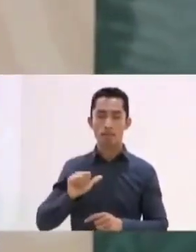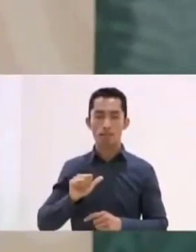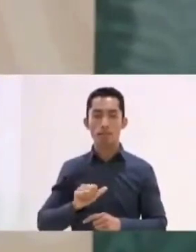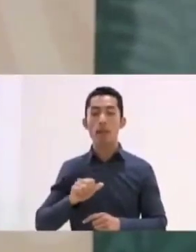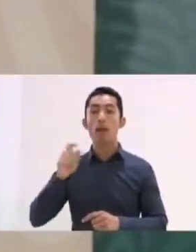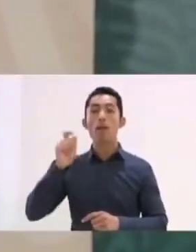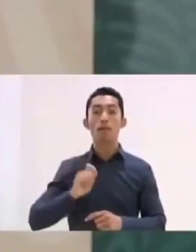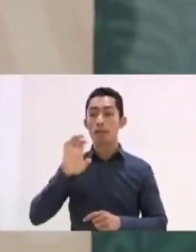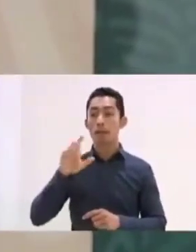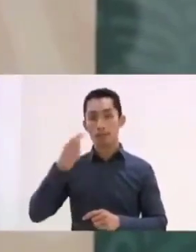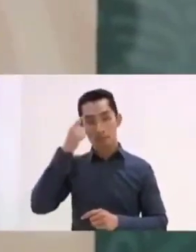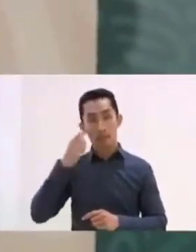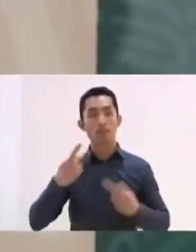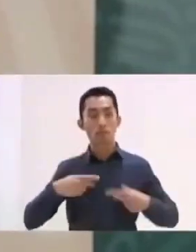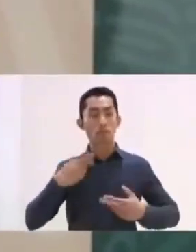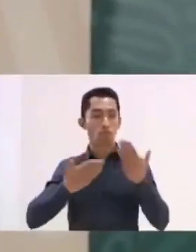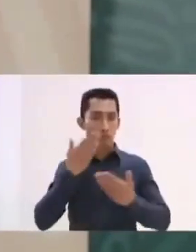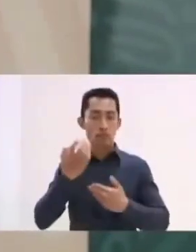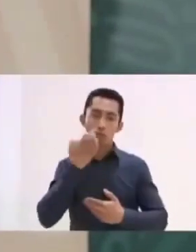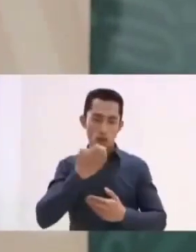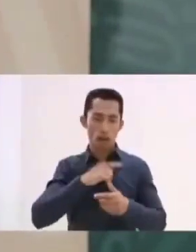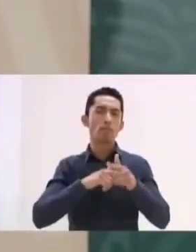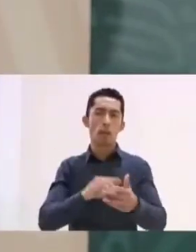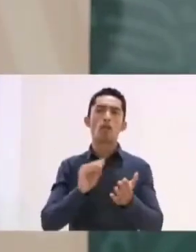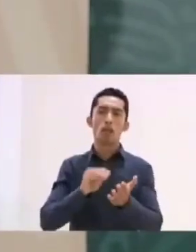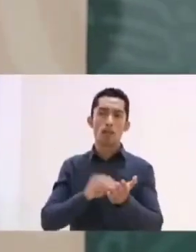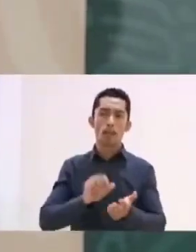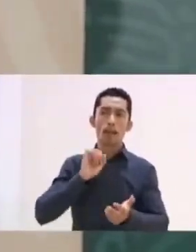becas para estudiantes. Va a seguir